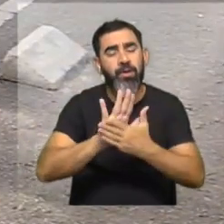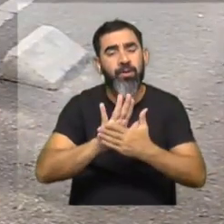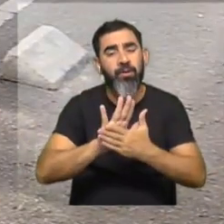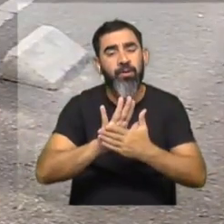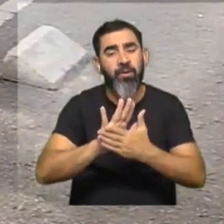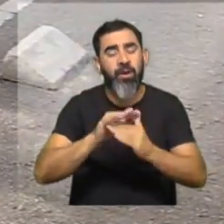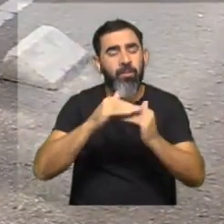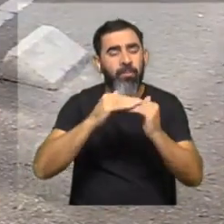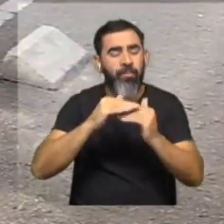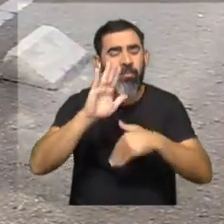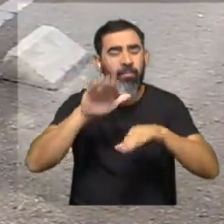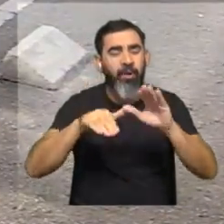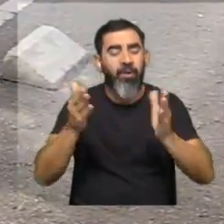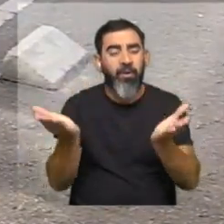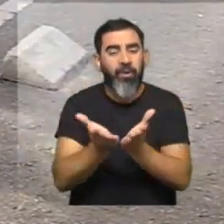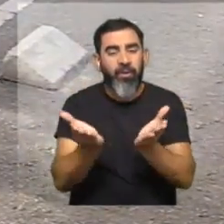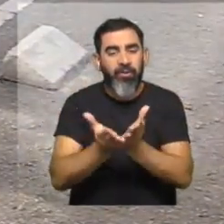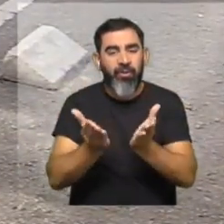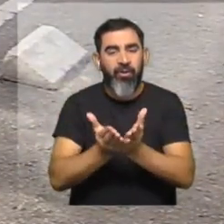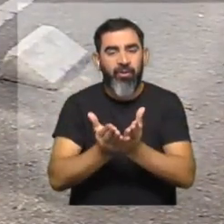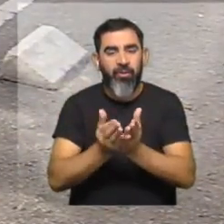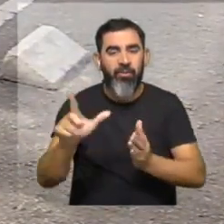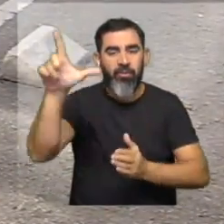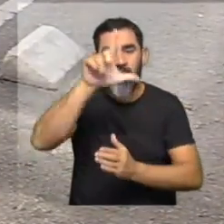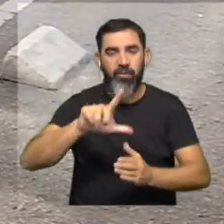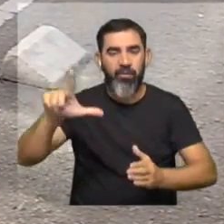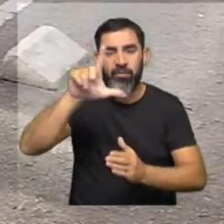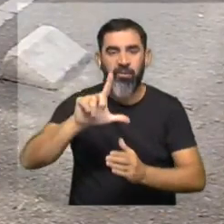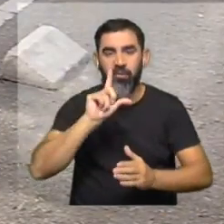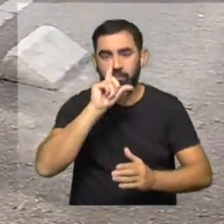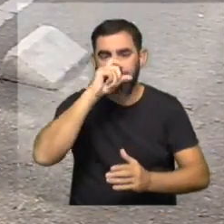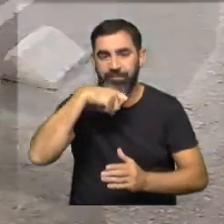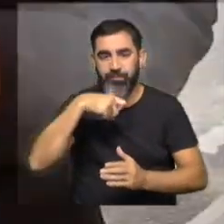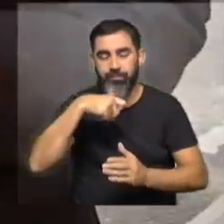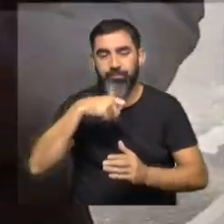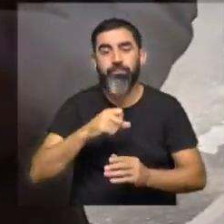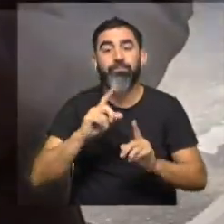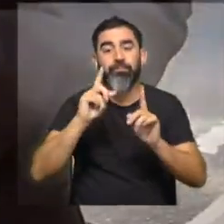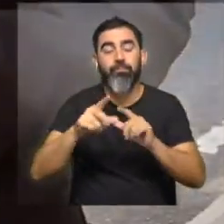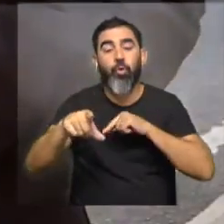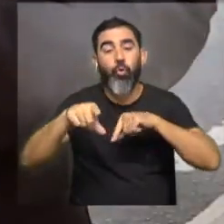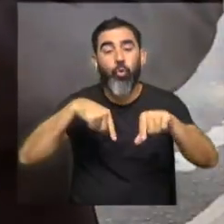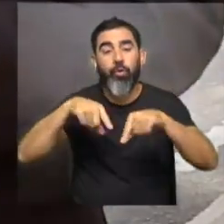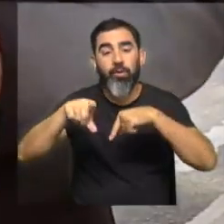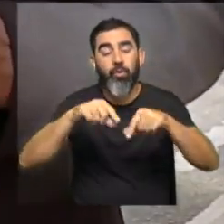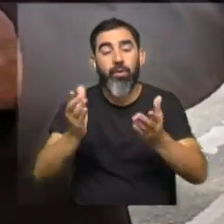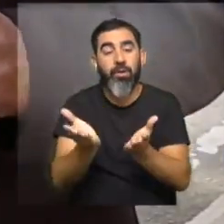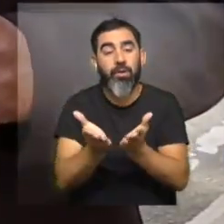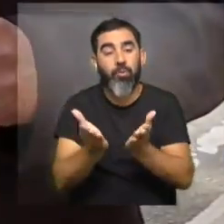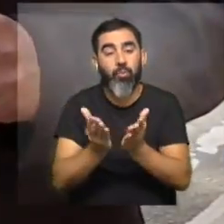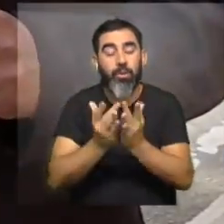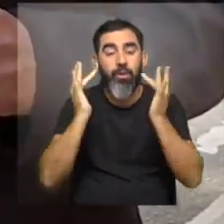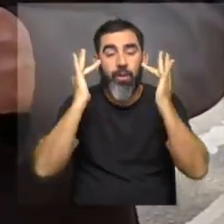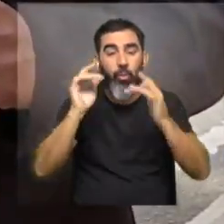protagonizada básicamente por estudiantes de distintos liceos de la capital, nucleados en la Coordinadora de Estudiantes de